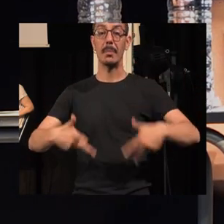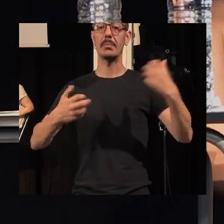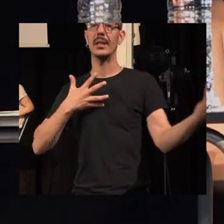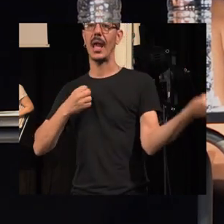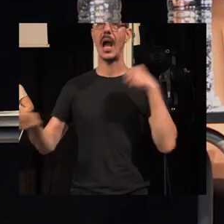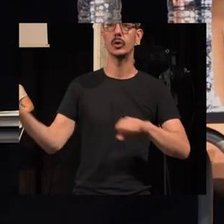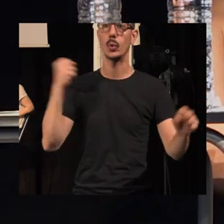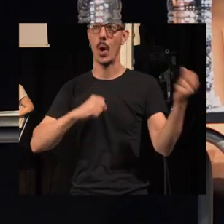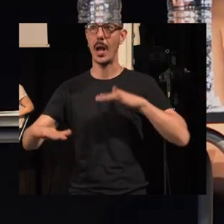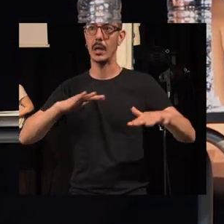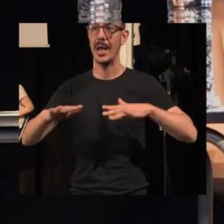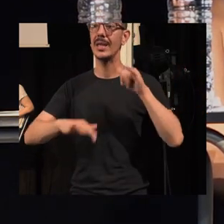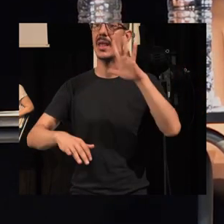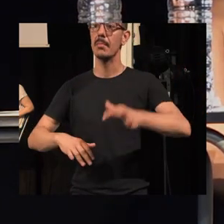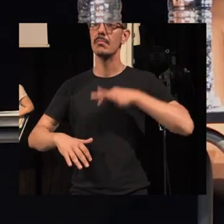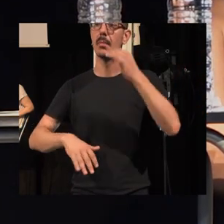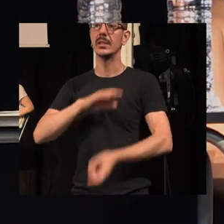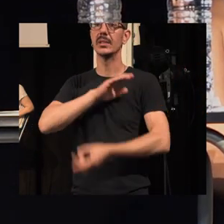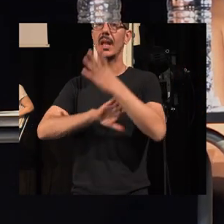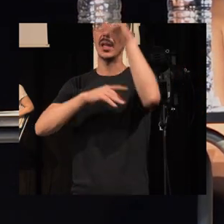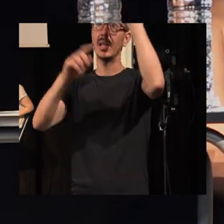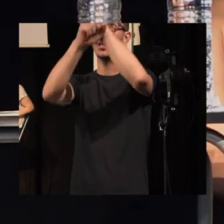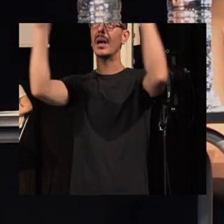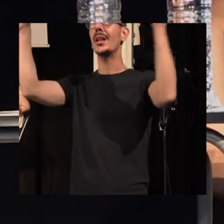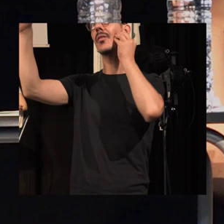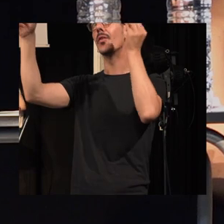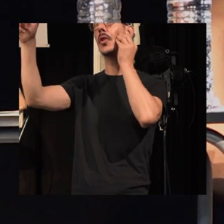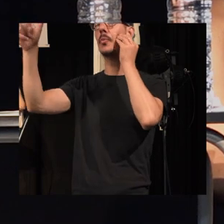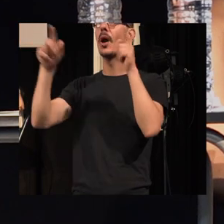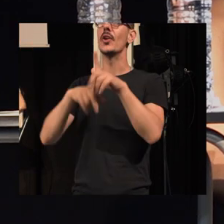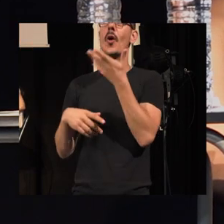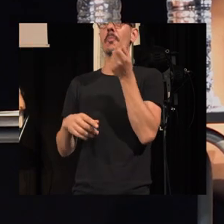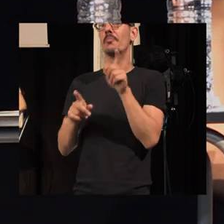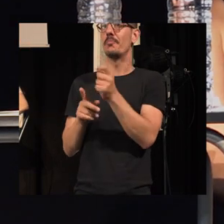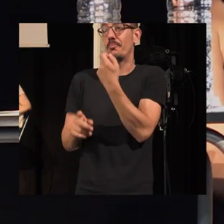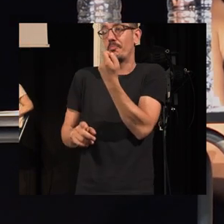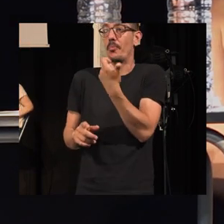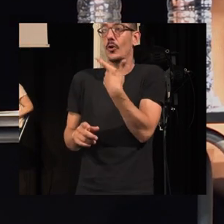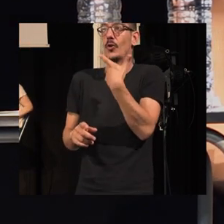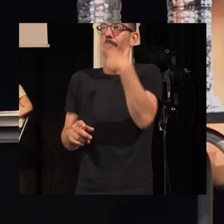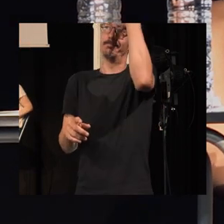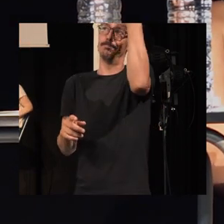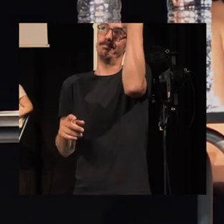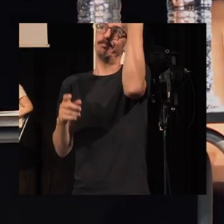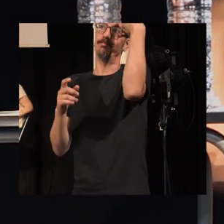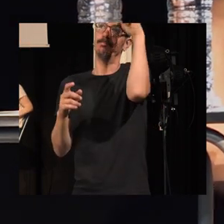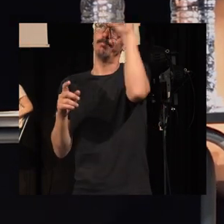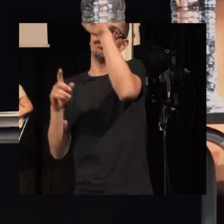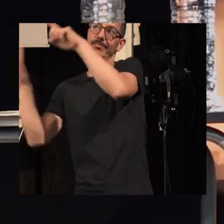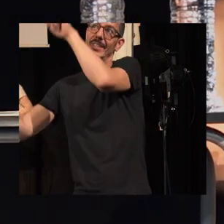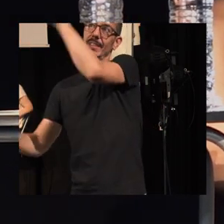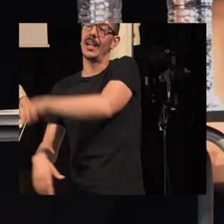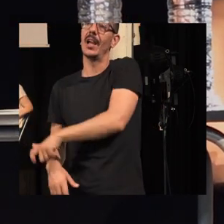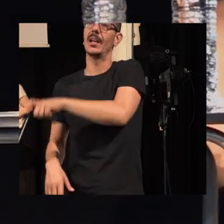decías crear imaginarios de ficción. Yo en eso soy como Donna Haraway, que leyó también